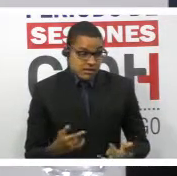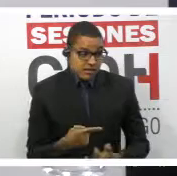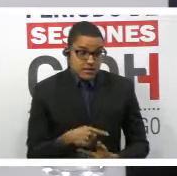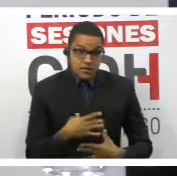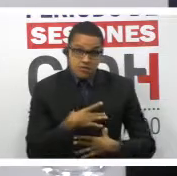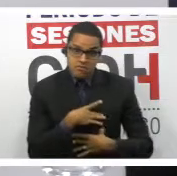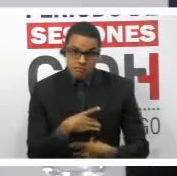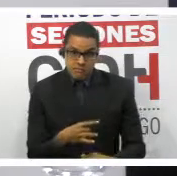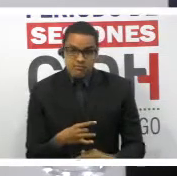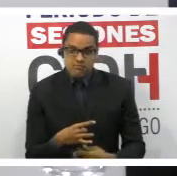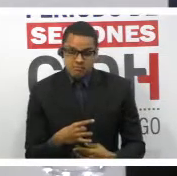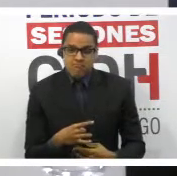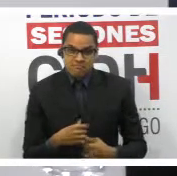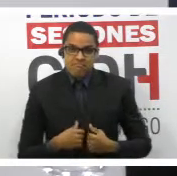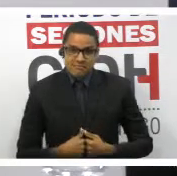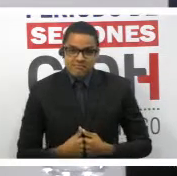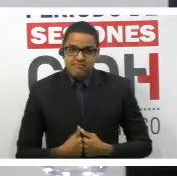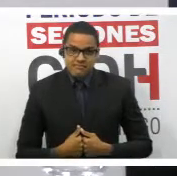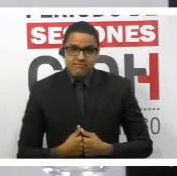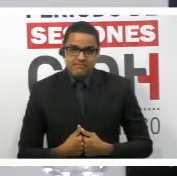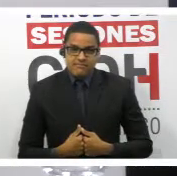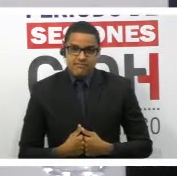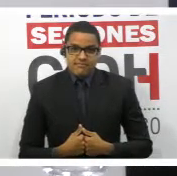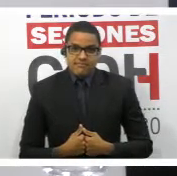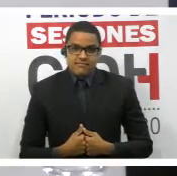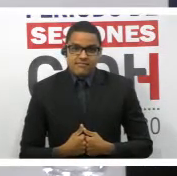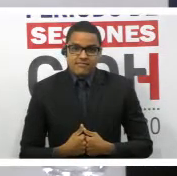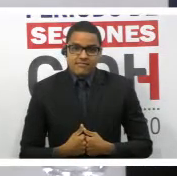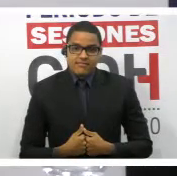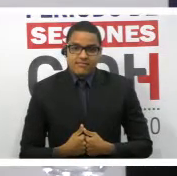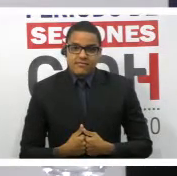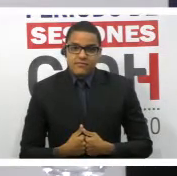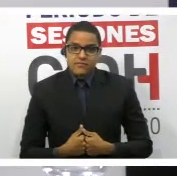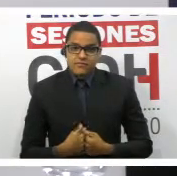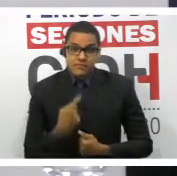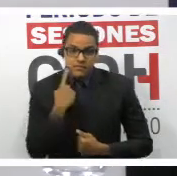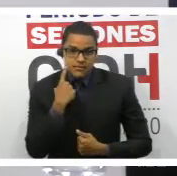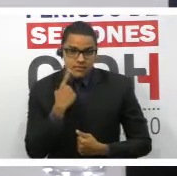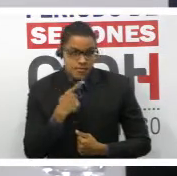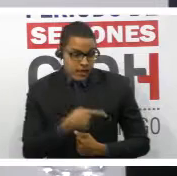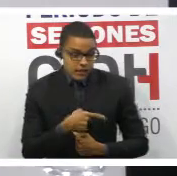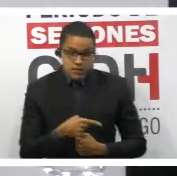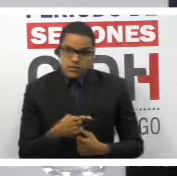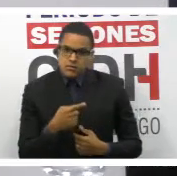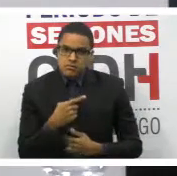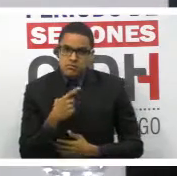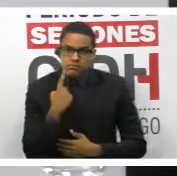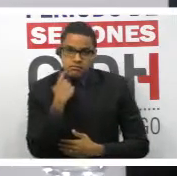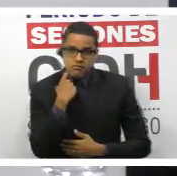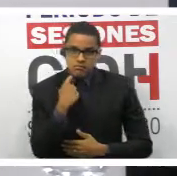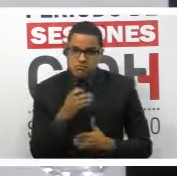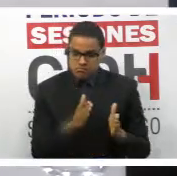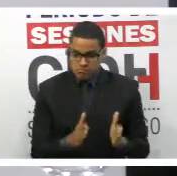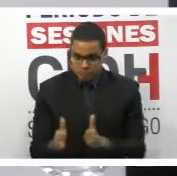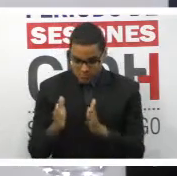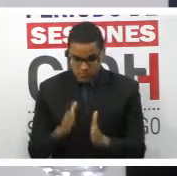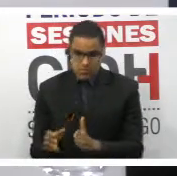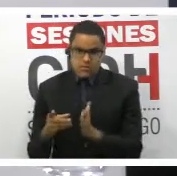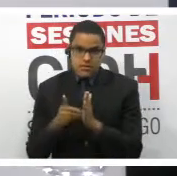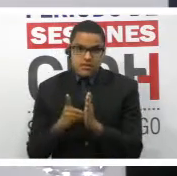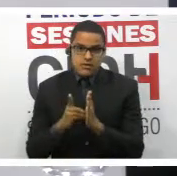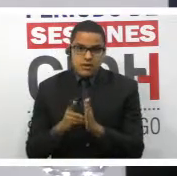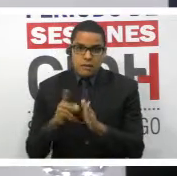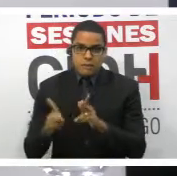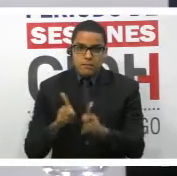la elaboración del plan de trabajo de la unidad recién establecida sobre derechos de personas con discapacidad